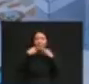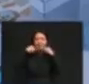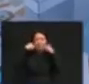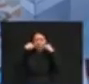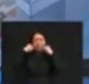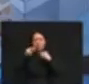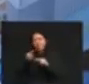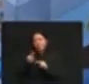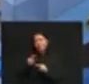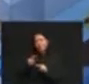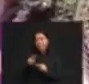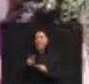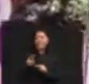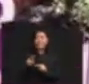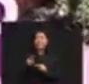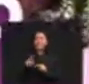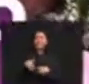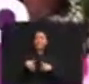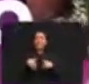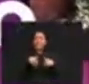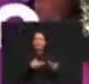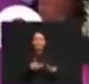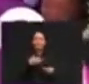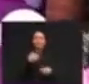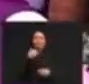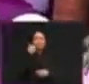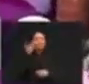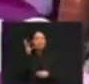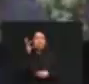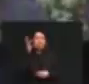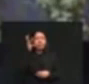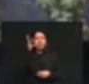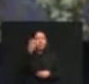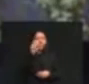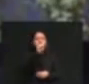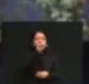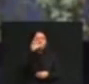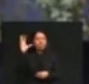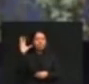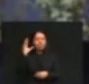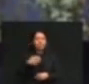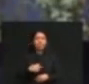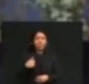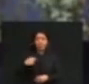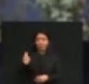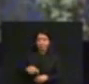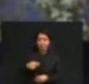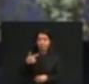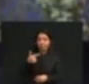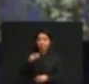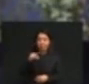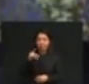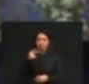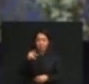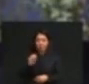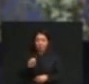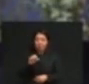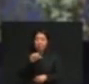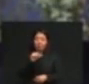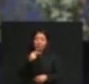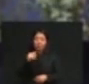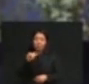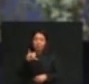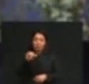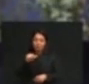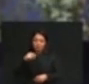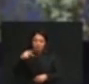APAC con una esperanza de cumplir un sueño. Mi nombre es Guadalupe Maldonado. Soy directora general en APAC-IAP,